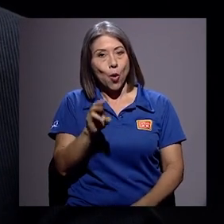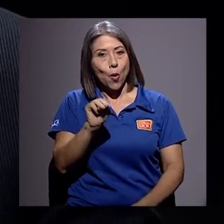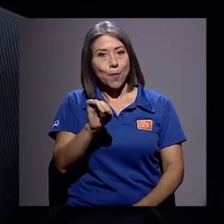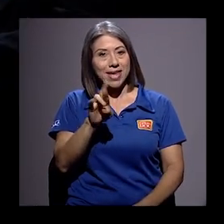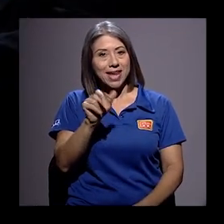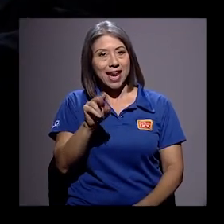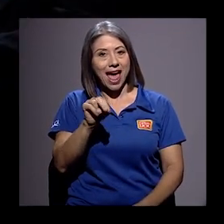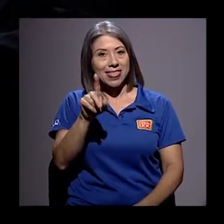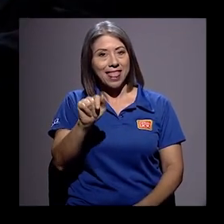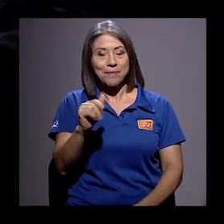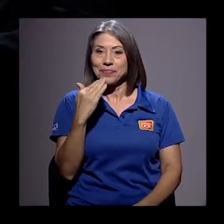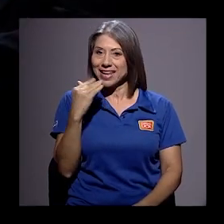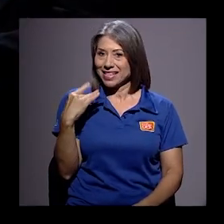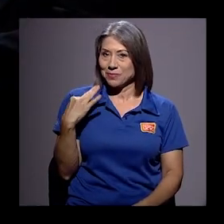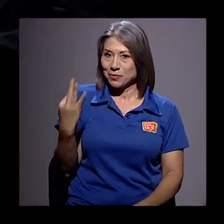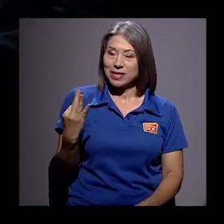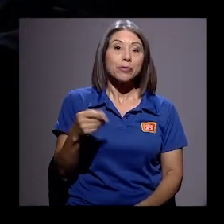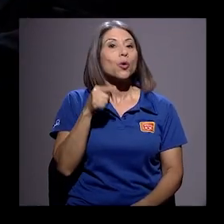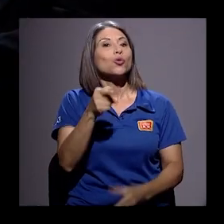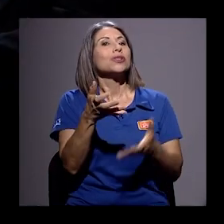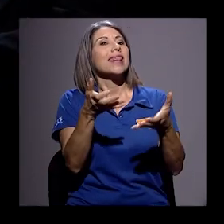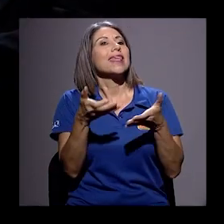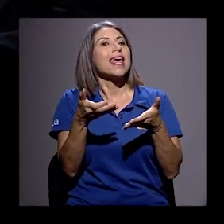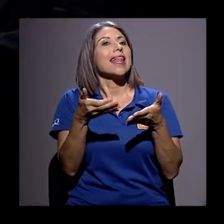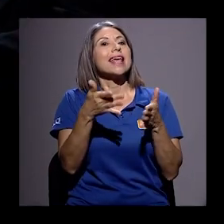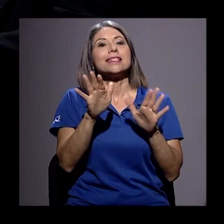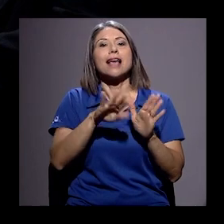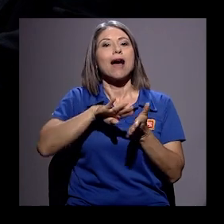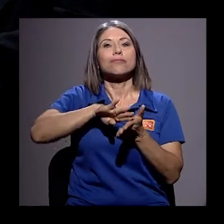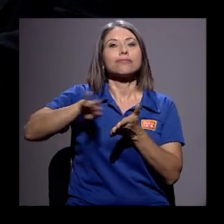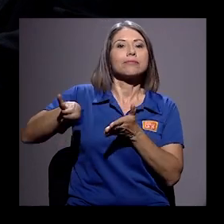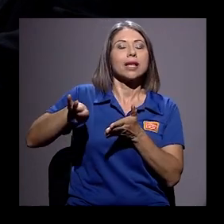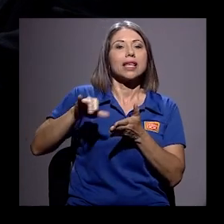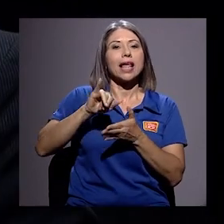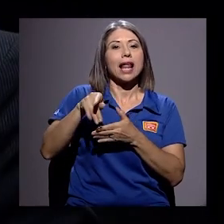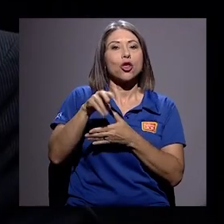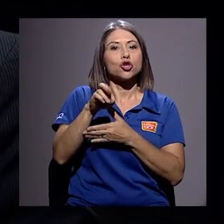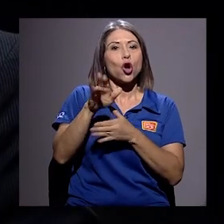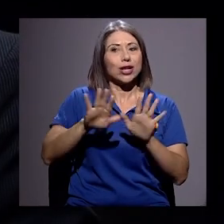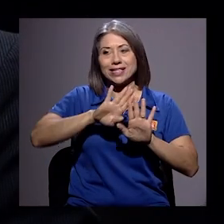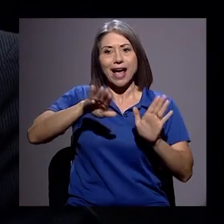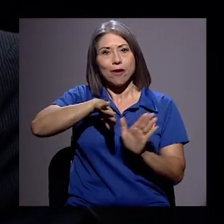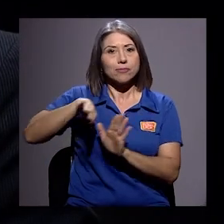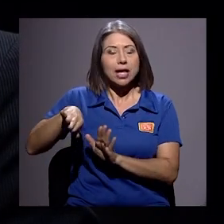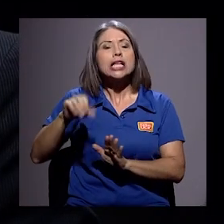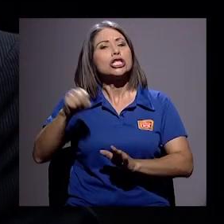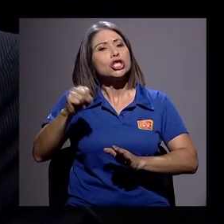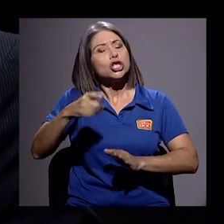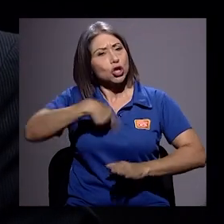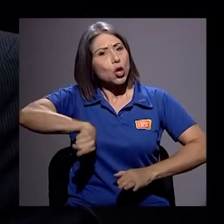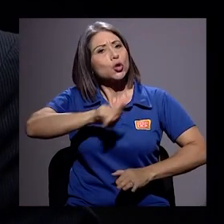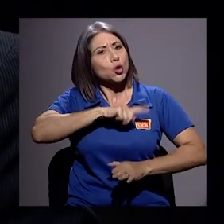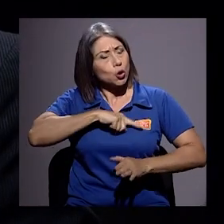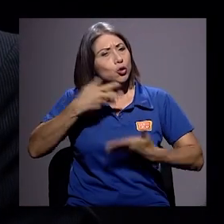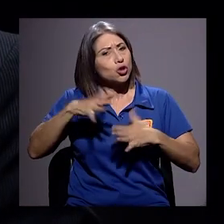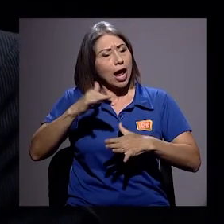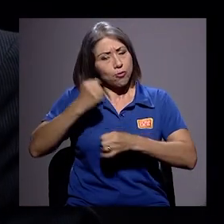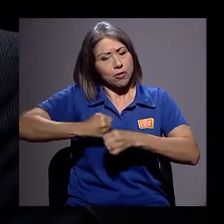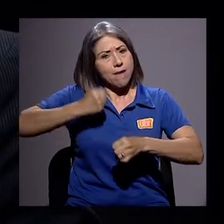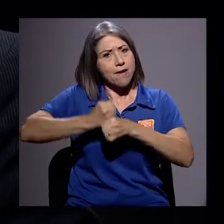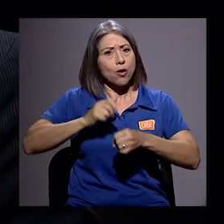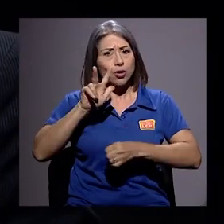invitarme don diego usted quiere quitar la unión y así es nosotros hemos venido haciendo un trabajo ya de